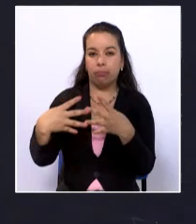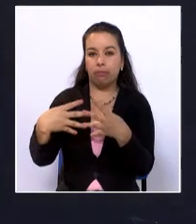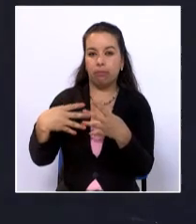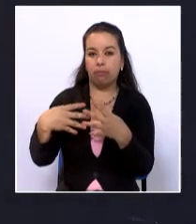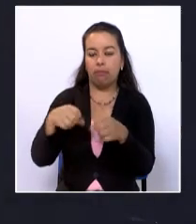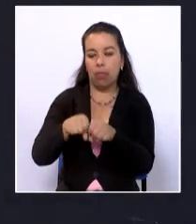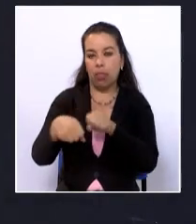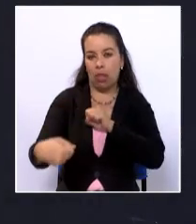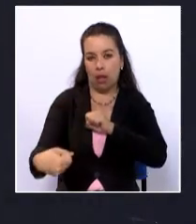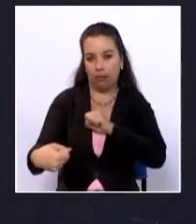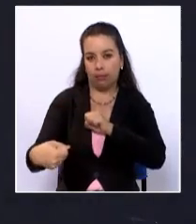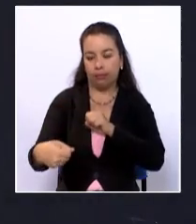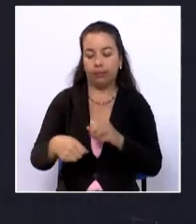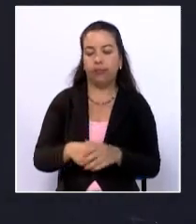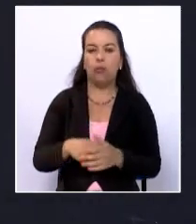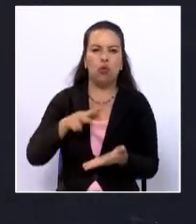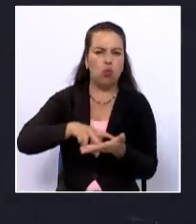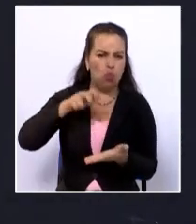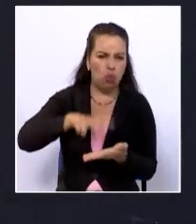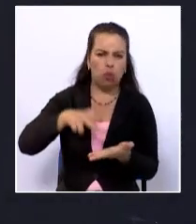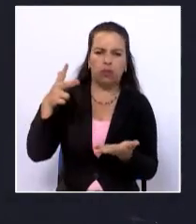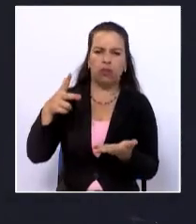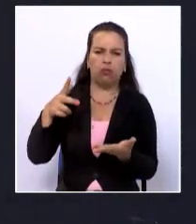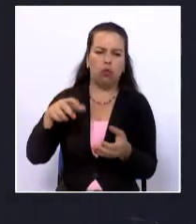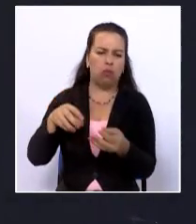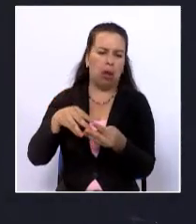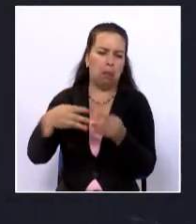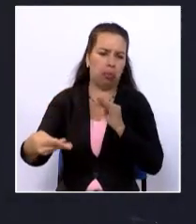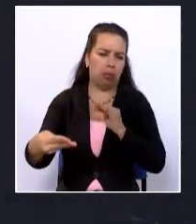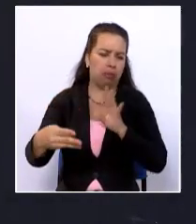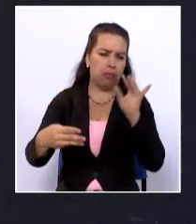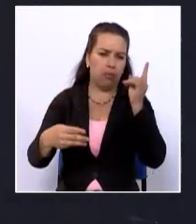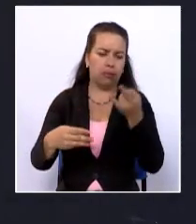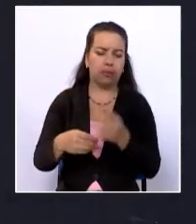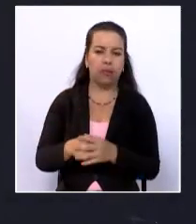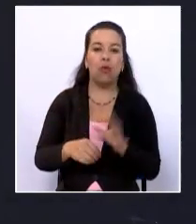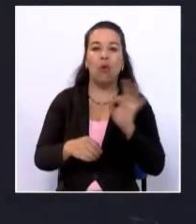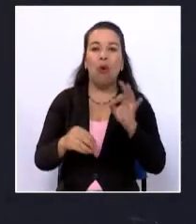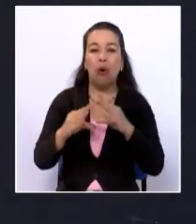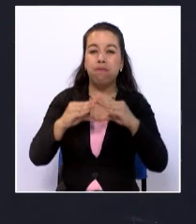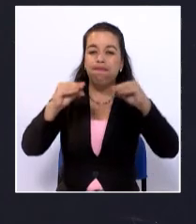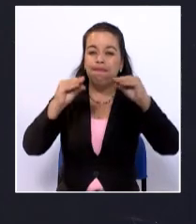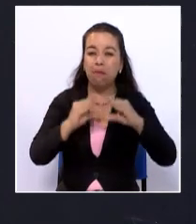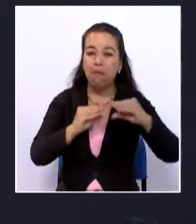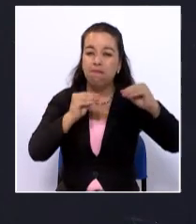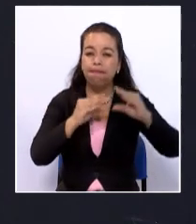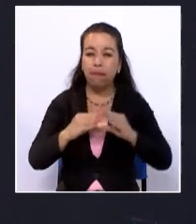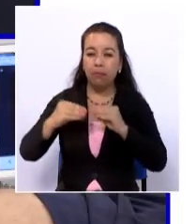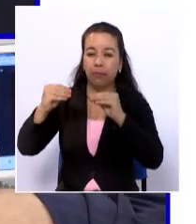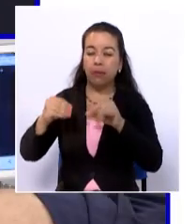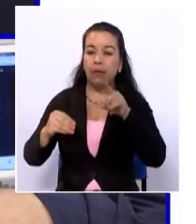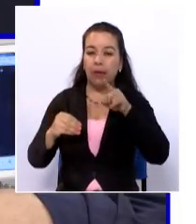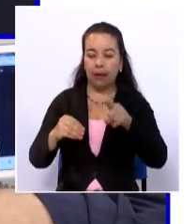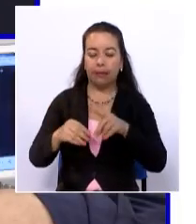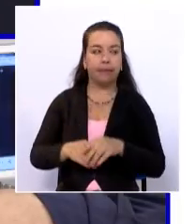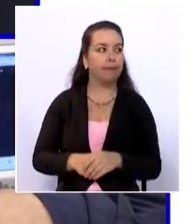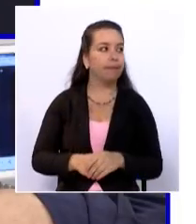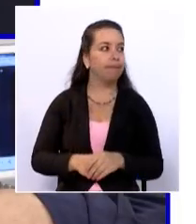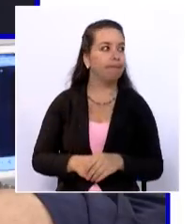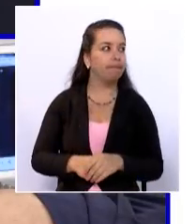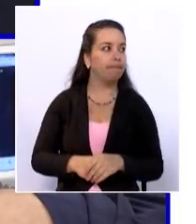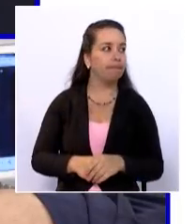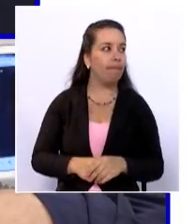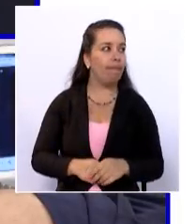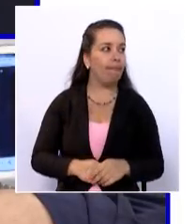que se puede ser por exceso o porque se rompió o las bursitis las bursitis pre rotuliana que está por acá